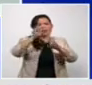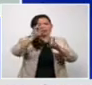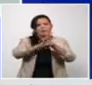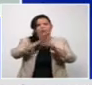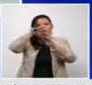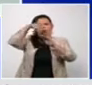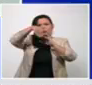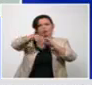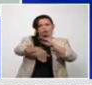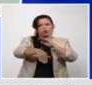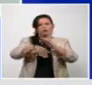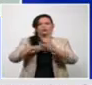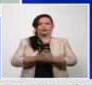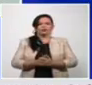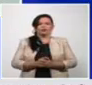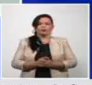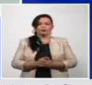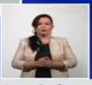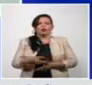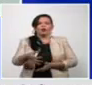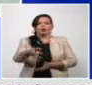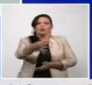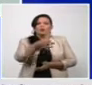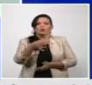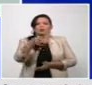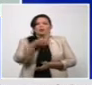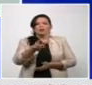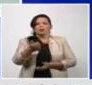Los municipios que aportan el